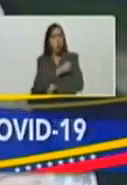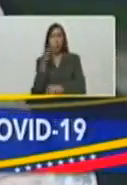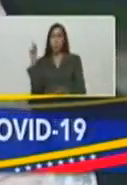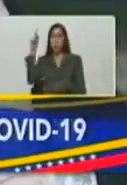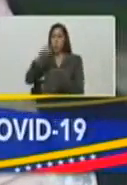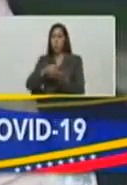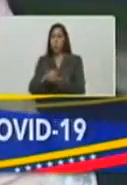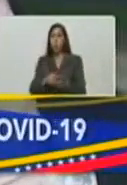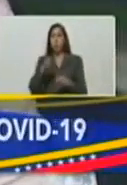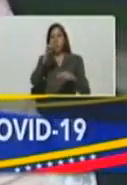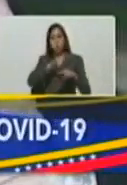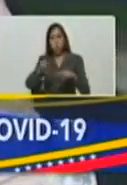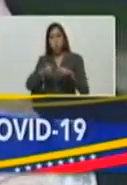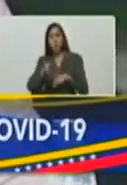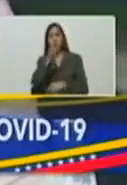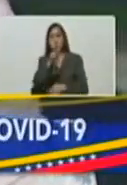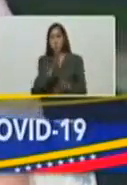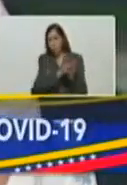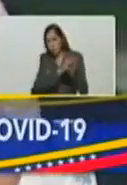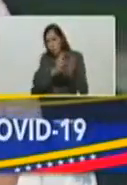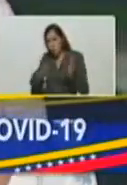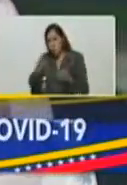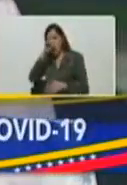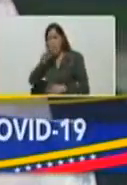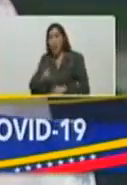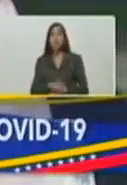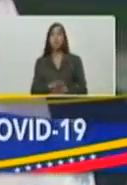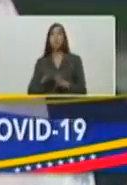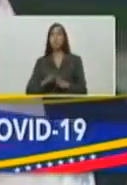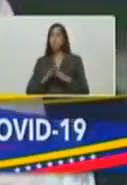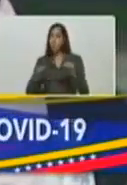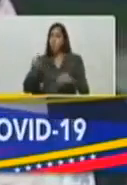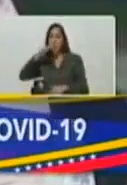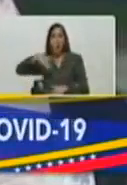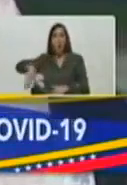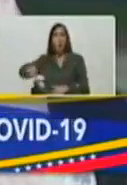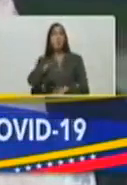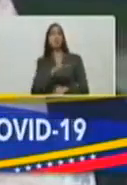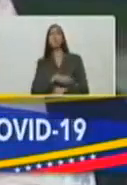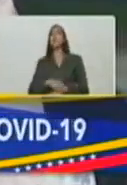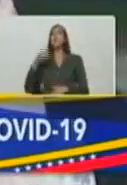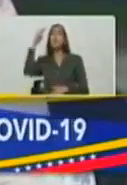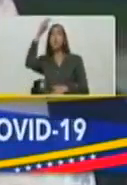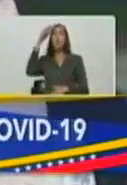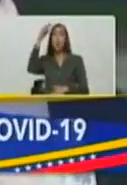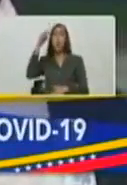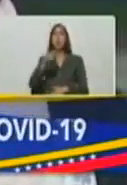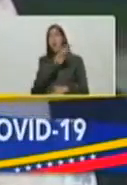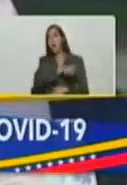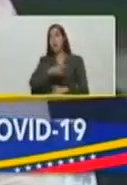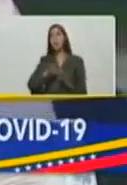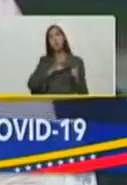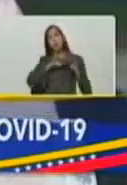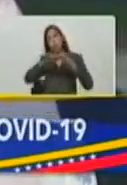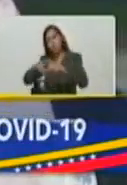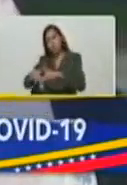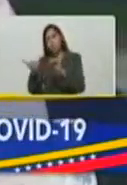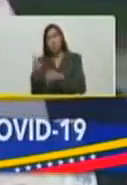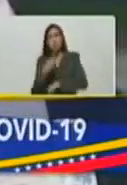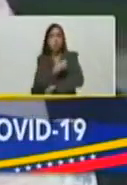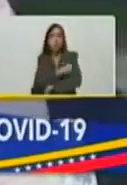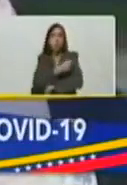a partir de la edad de 2 años y Venezuela toda. Lo que queda es la conciencia de los venezolanos y las venezolanas para